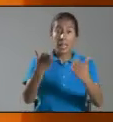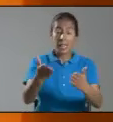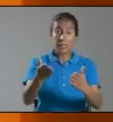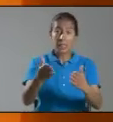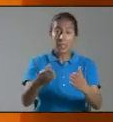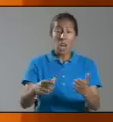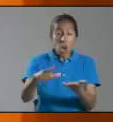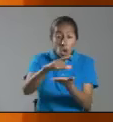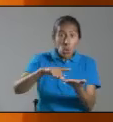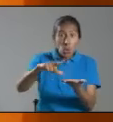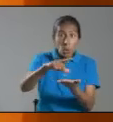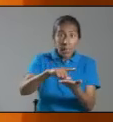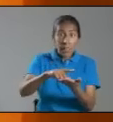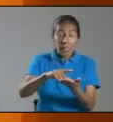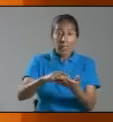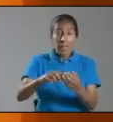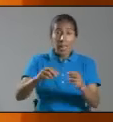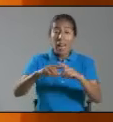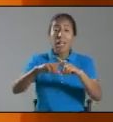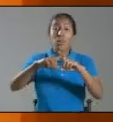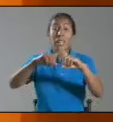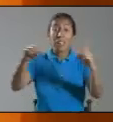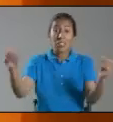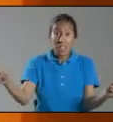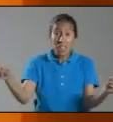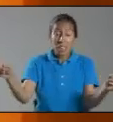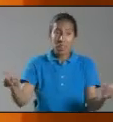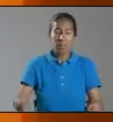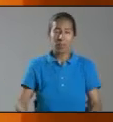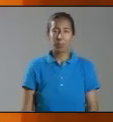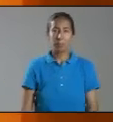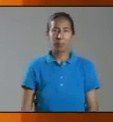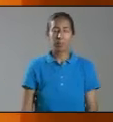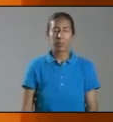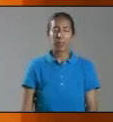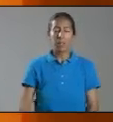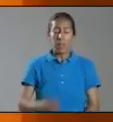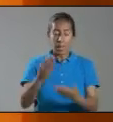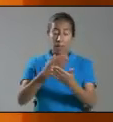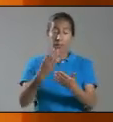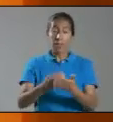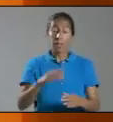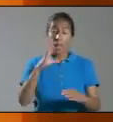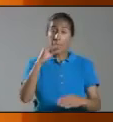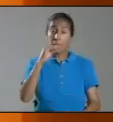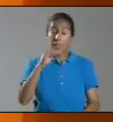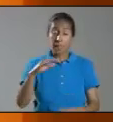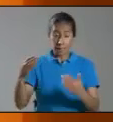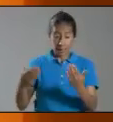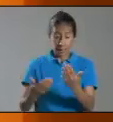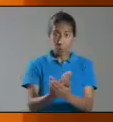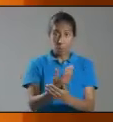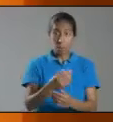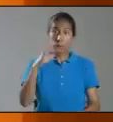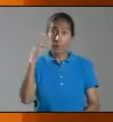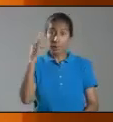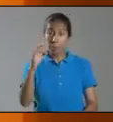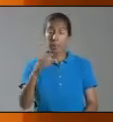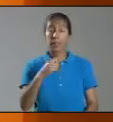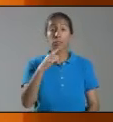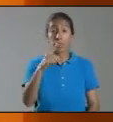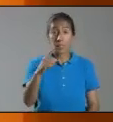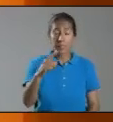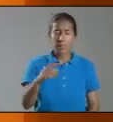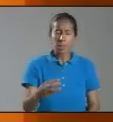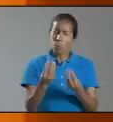espacio a lo que divide. Por eso es que la Biblia en el Nuevo Testamento habla de muchas cosas y menciona muchos pecados, pero